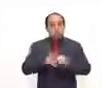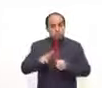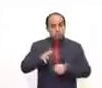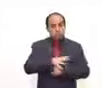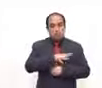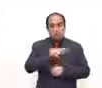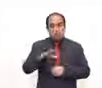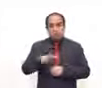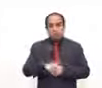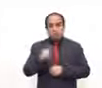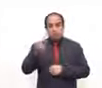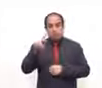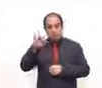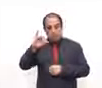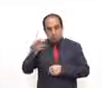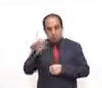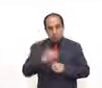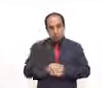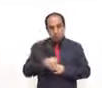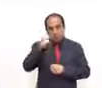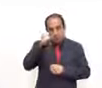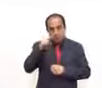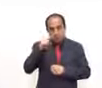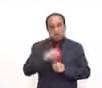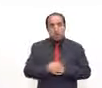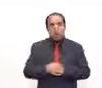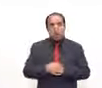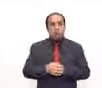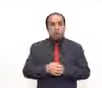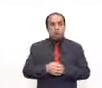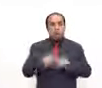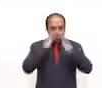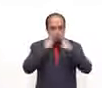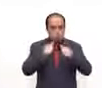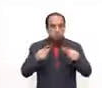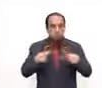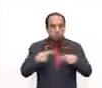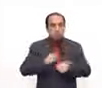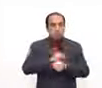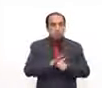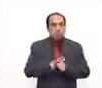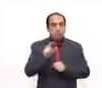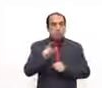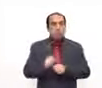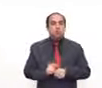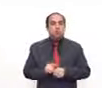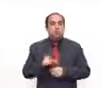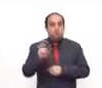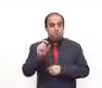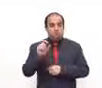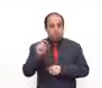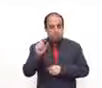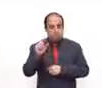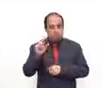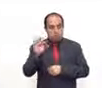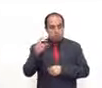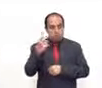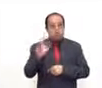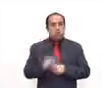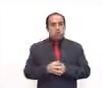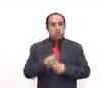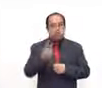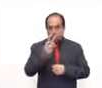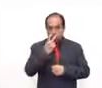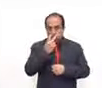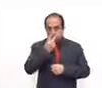de las cuales 66 son para pacientes COVID y 42 de ellas con ventilador mecánico y 24 de cuidados generales. También,